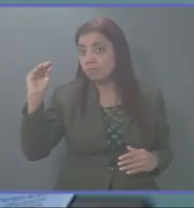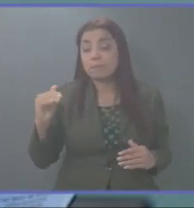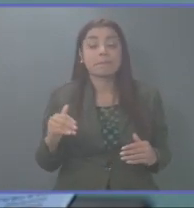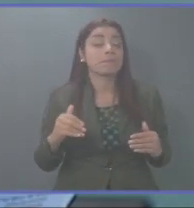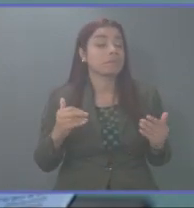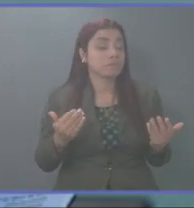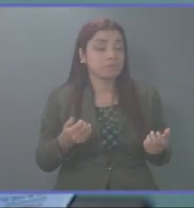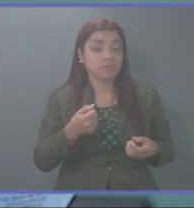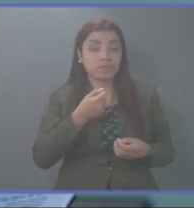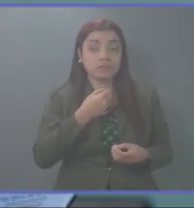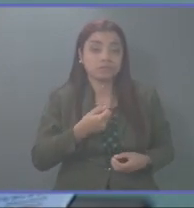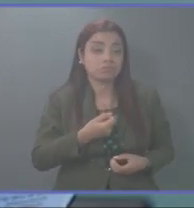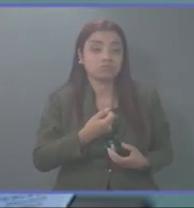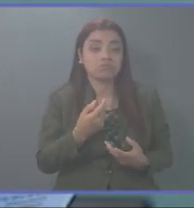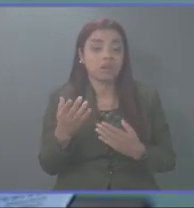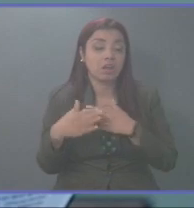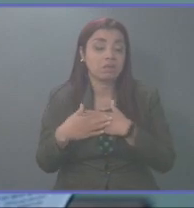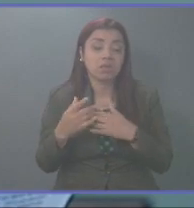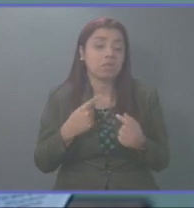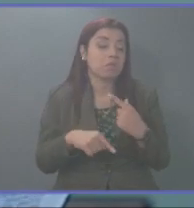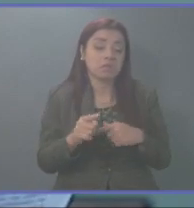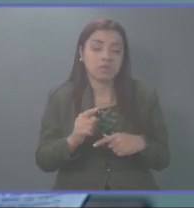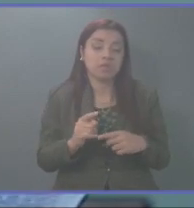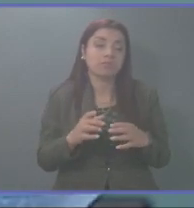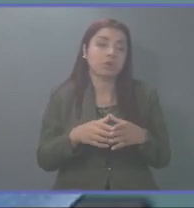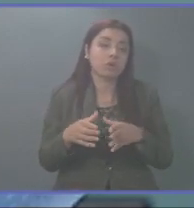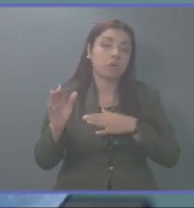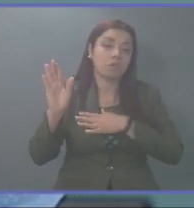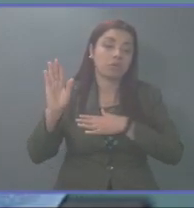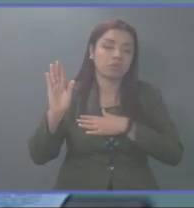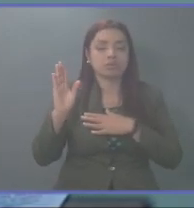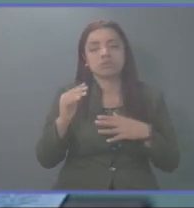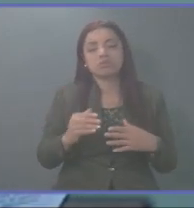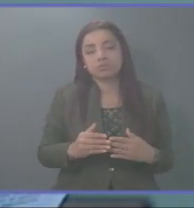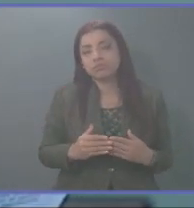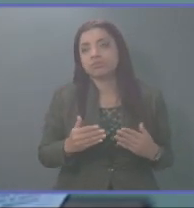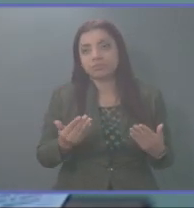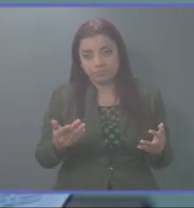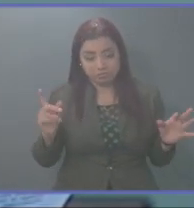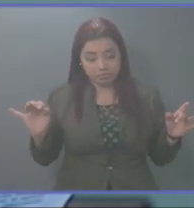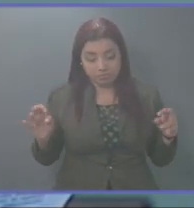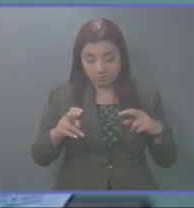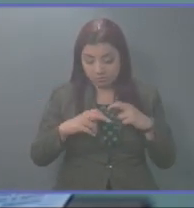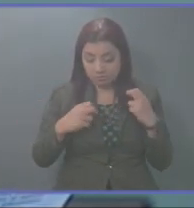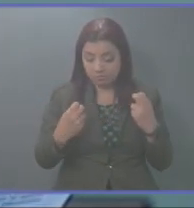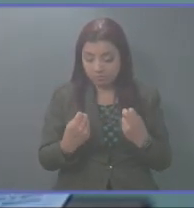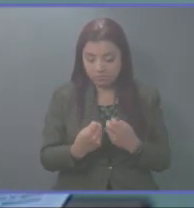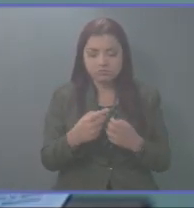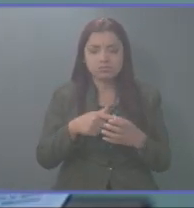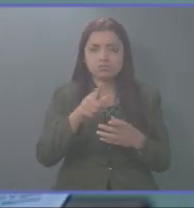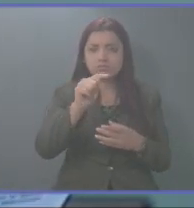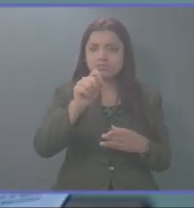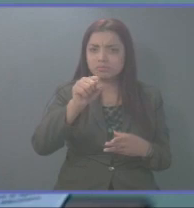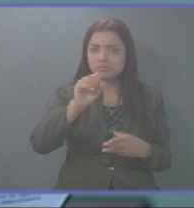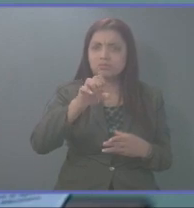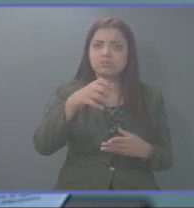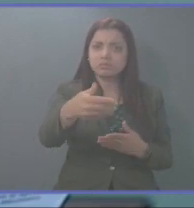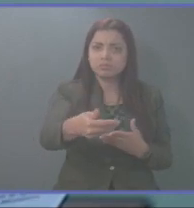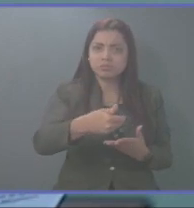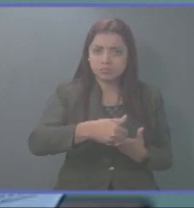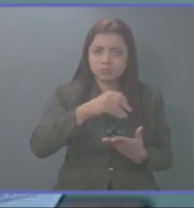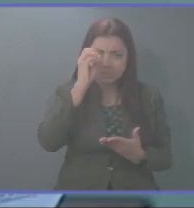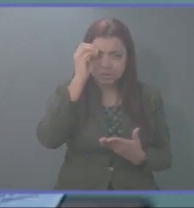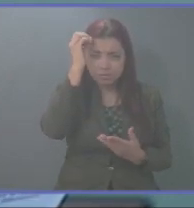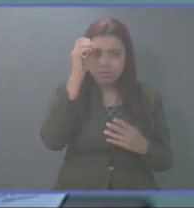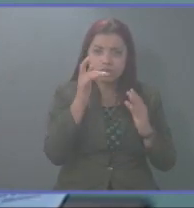se excusó de asistir por compromisos previamente adquiridos. En dicha reunión, el tribunal presentó sus observaciones